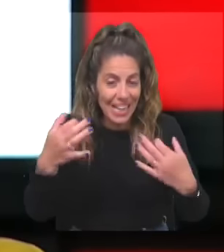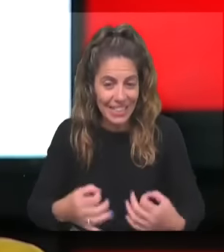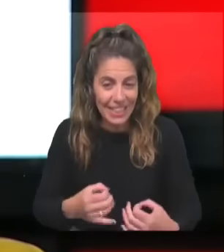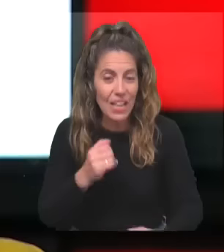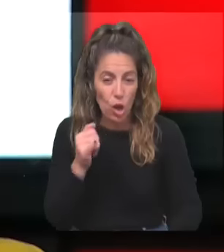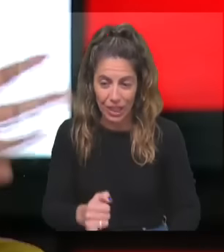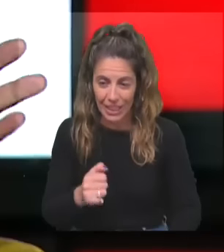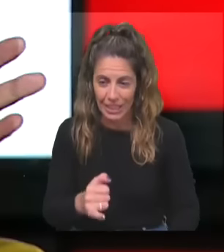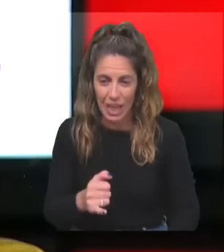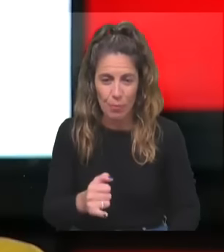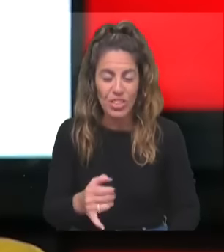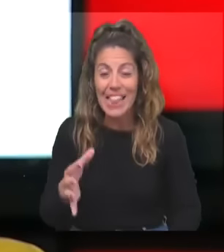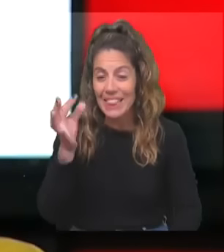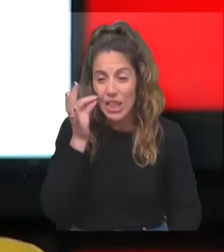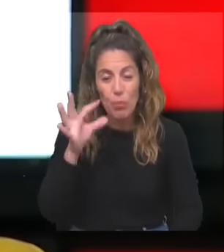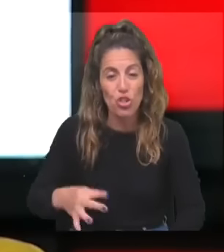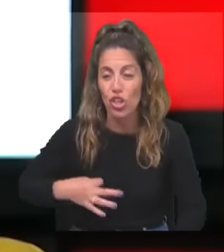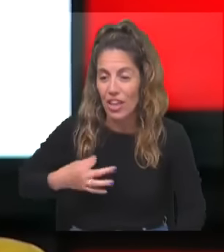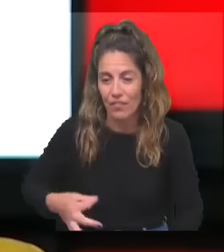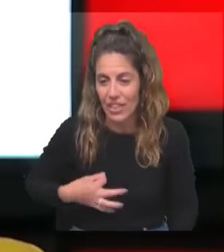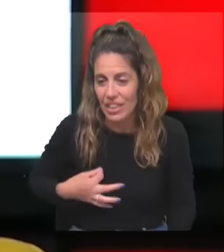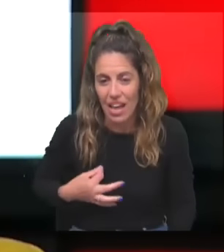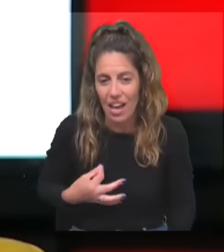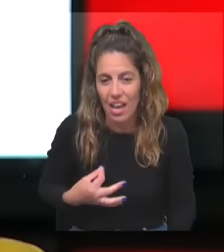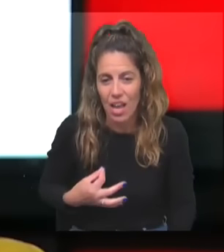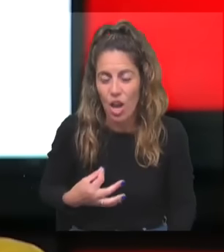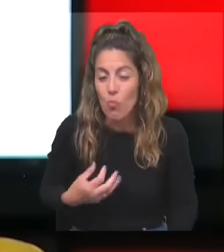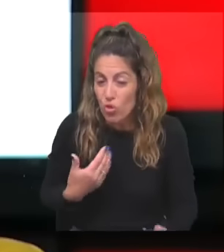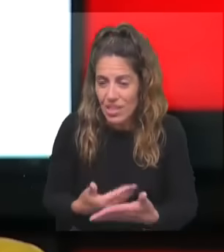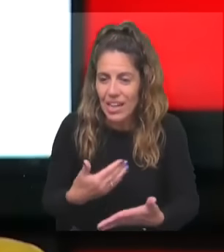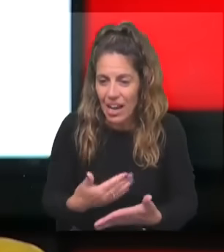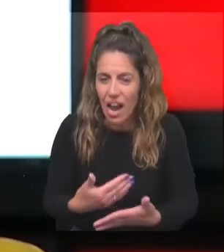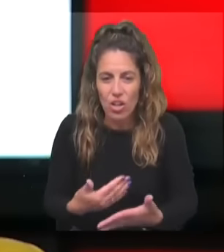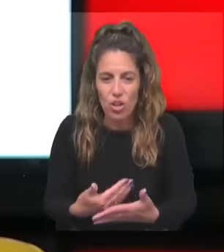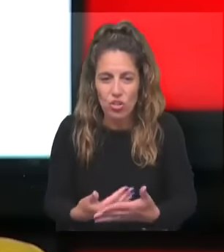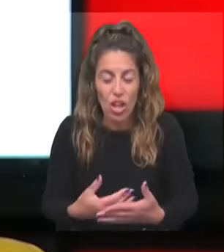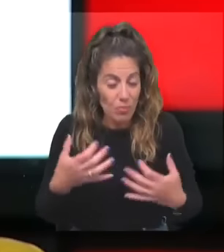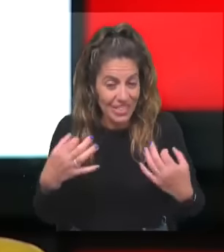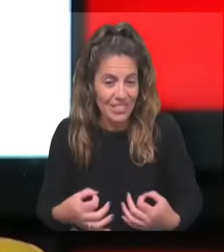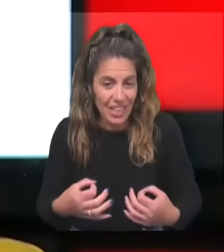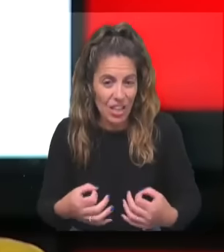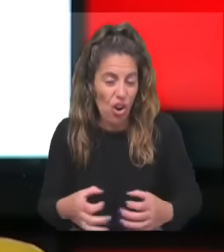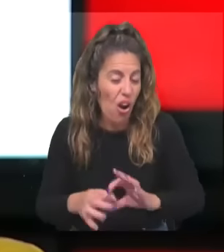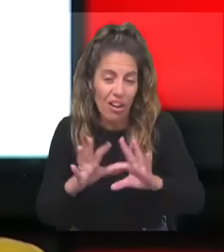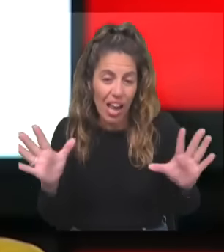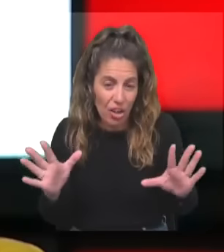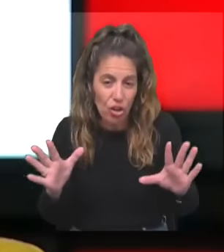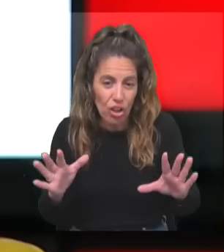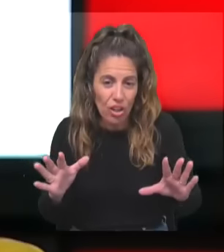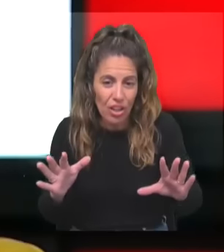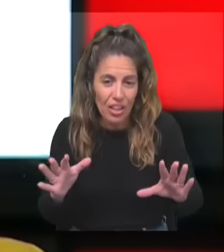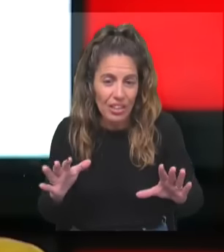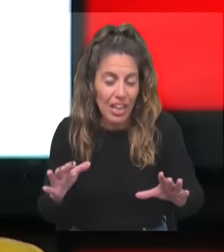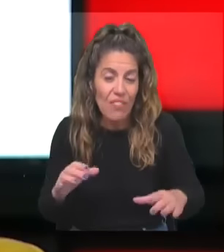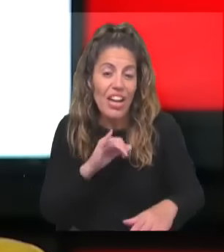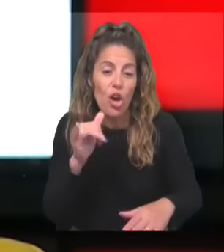teníamos era testimonios de vida muy, muy cercanos, muy sinceros y que iban a resultar muy